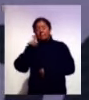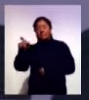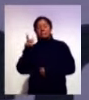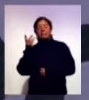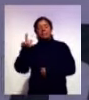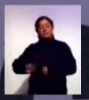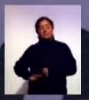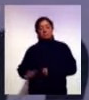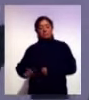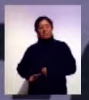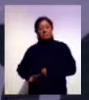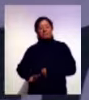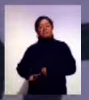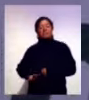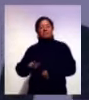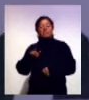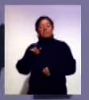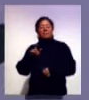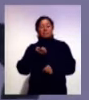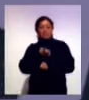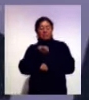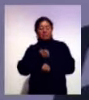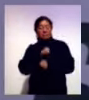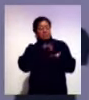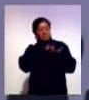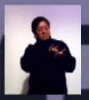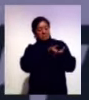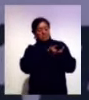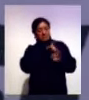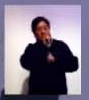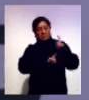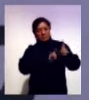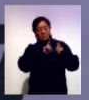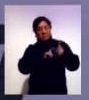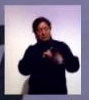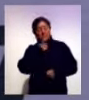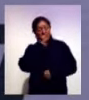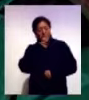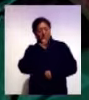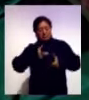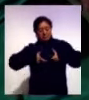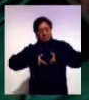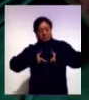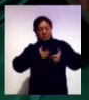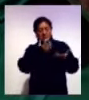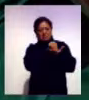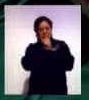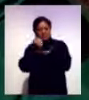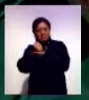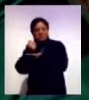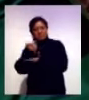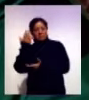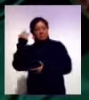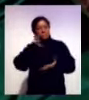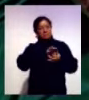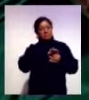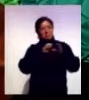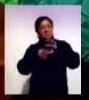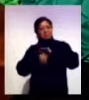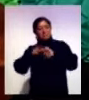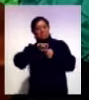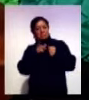deporte se refleja en los resultados obtenidos con el número de medallas que logró la delegación tlaxcalteca en la Olimpiada y Paralimpiada